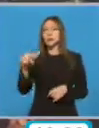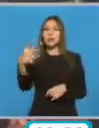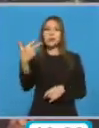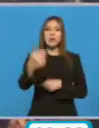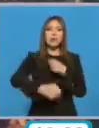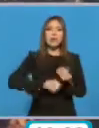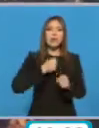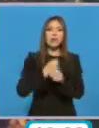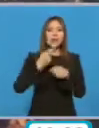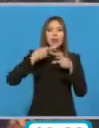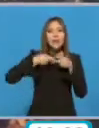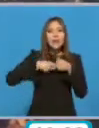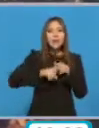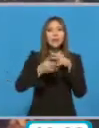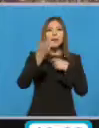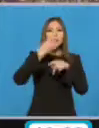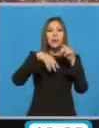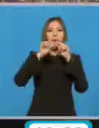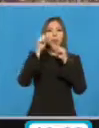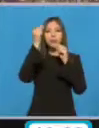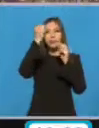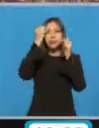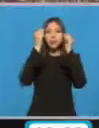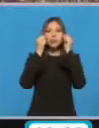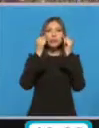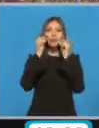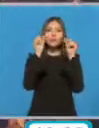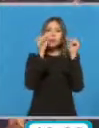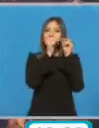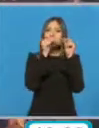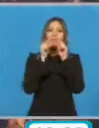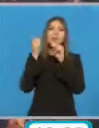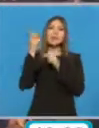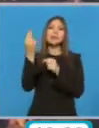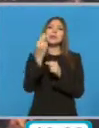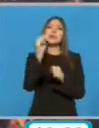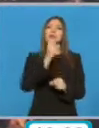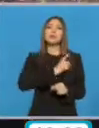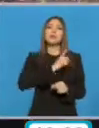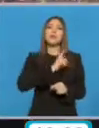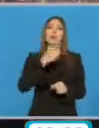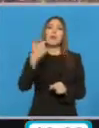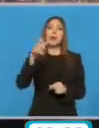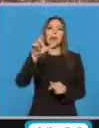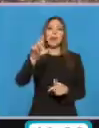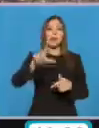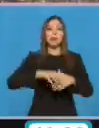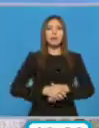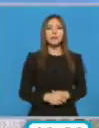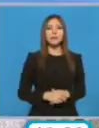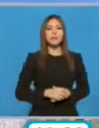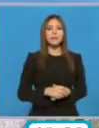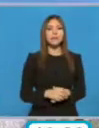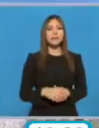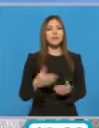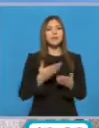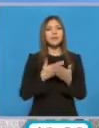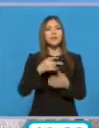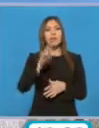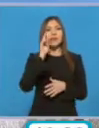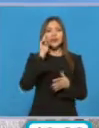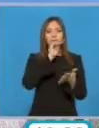que inicia con los problemas de espinilla, pues lo único que requiere es un gel. Oye, y estaba leyendo justamente que en